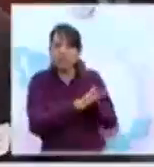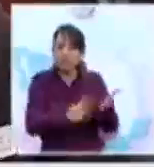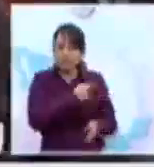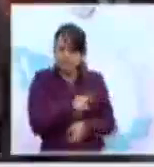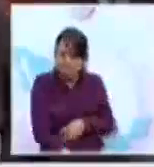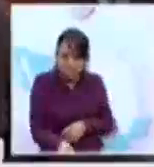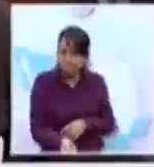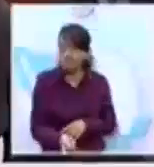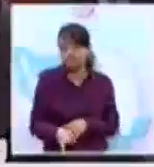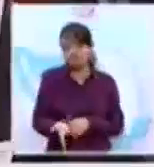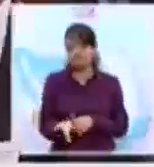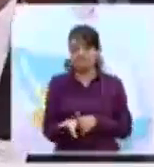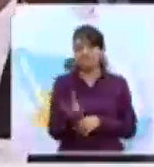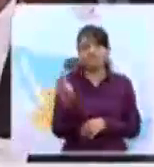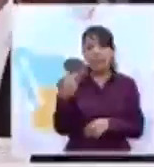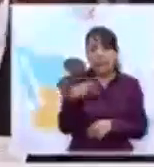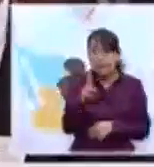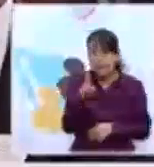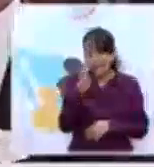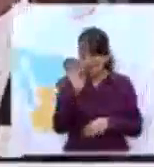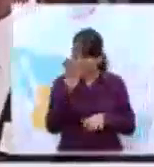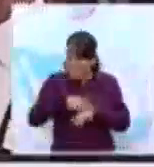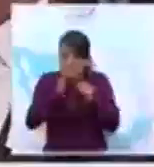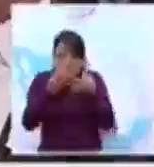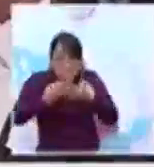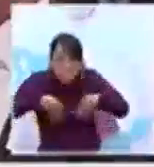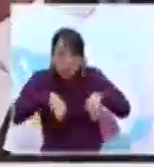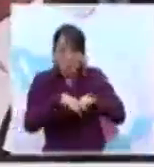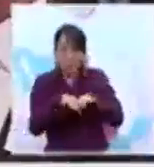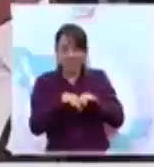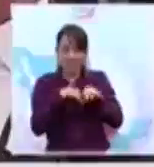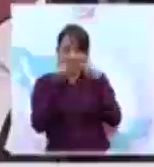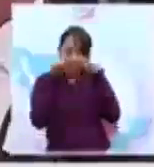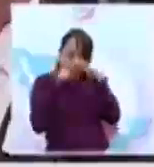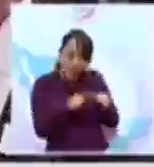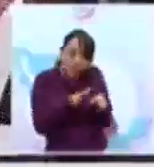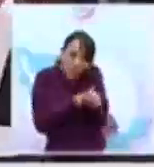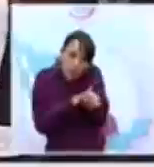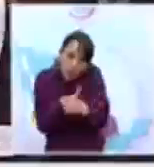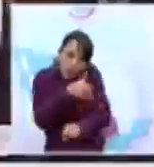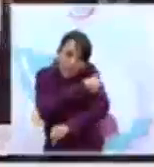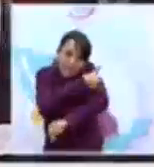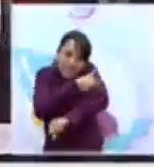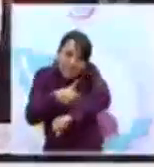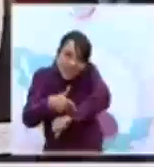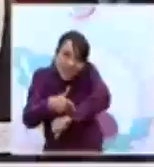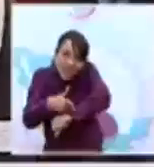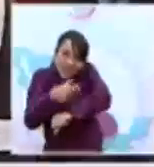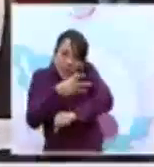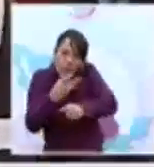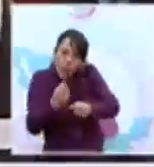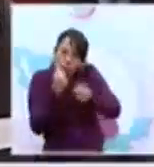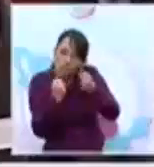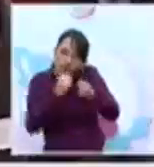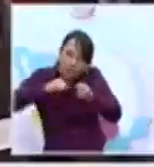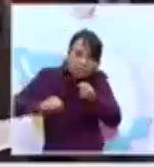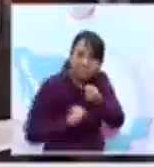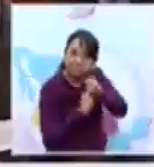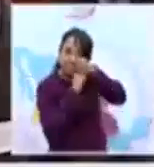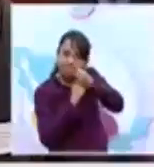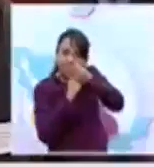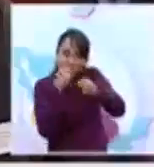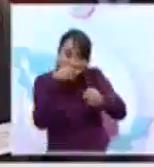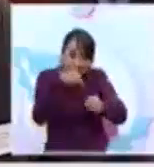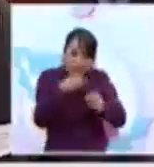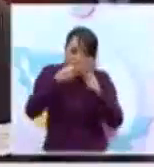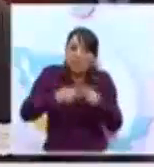de organización? Sin embargo, la familia como estructura activa del desarrollo social es una concepción